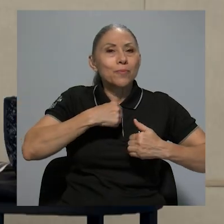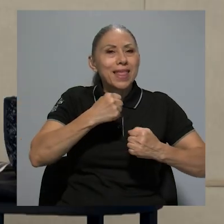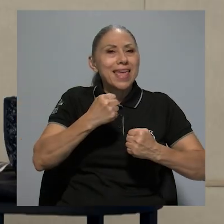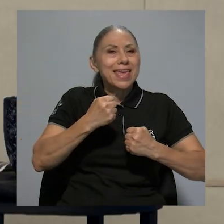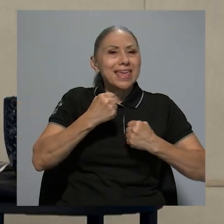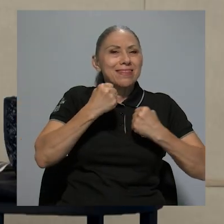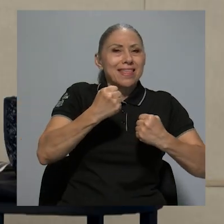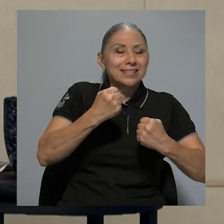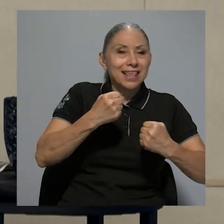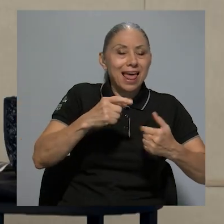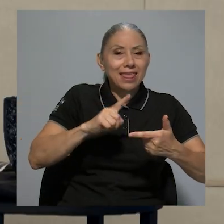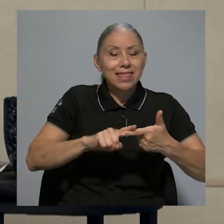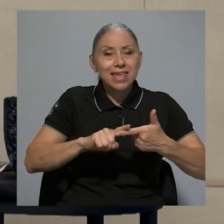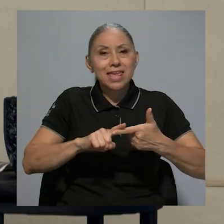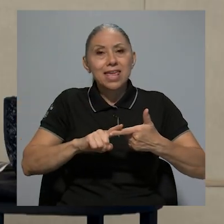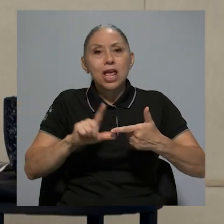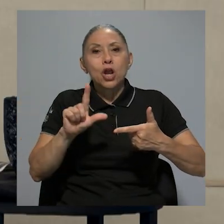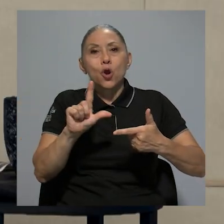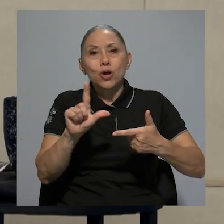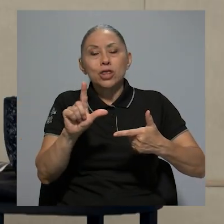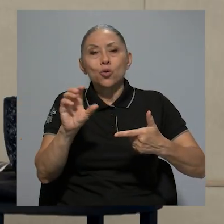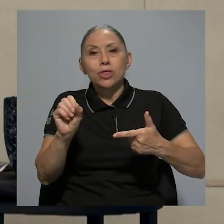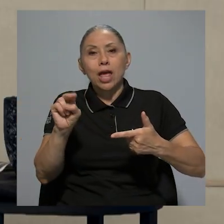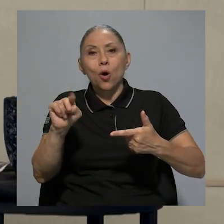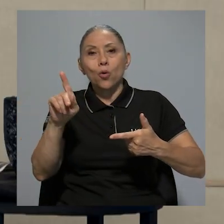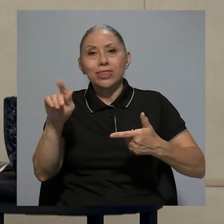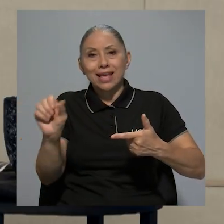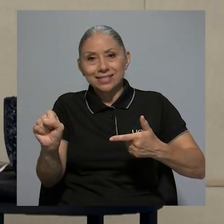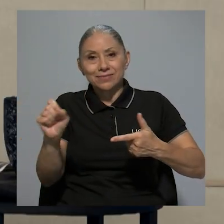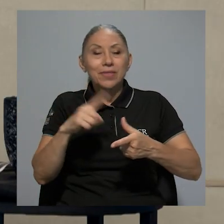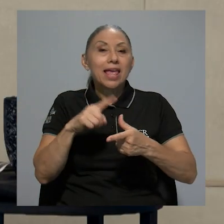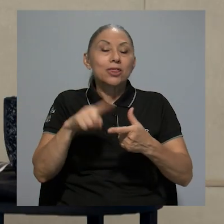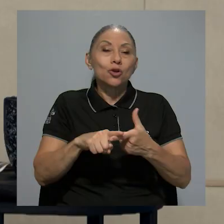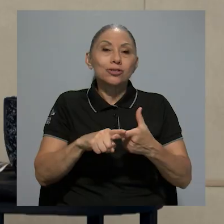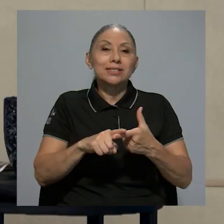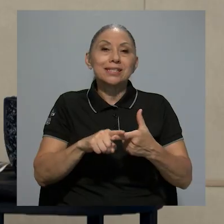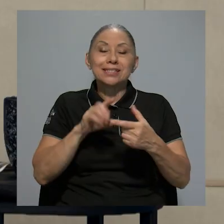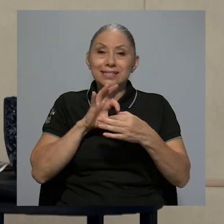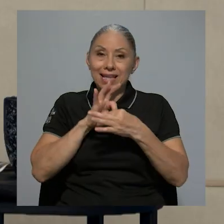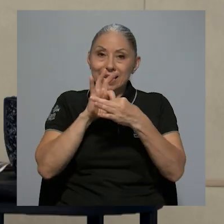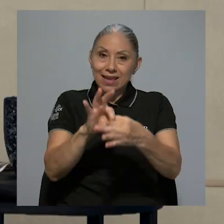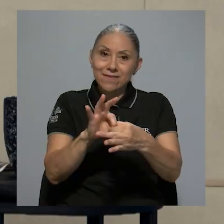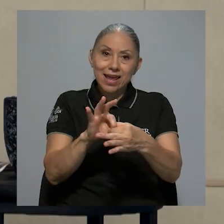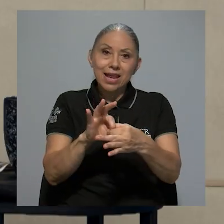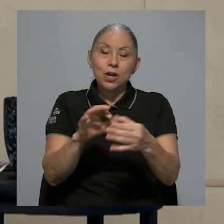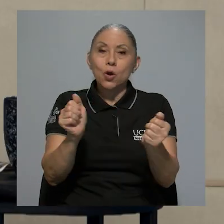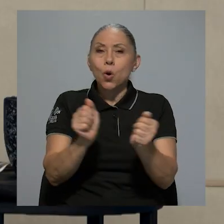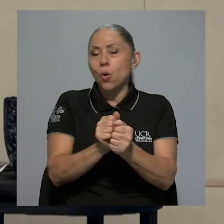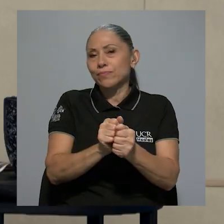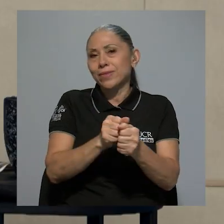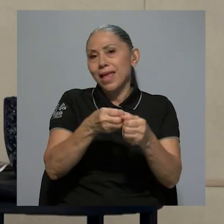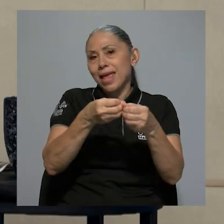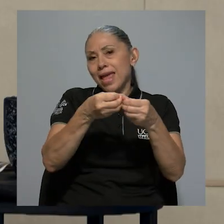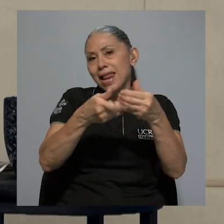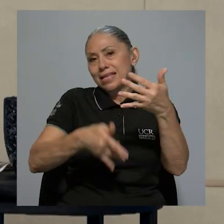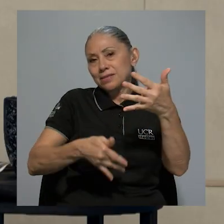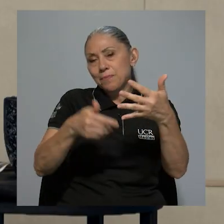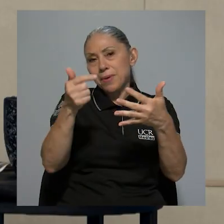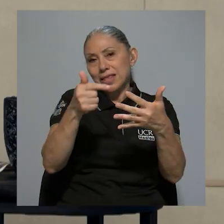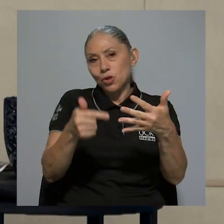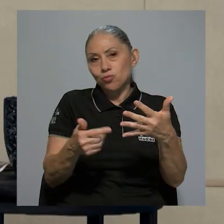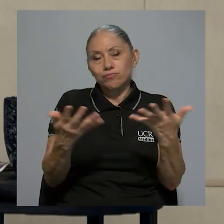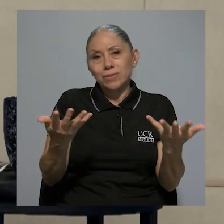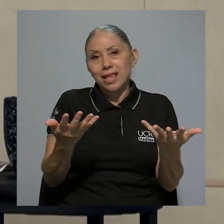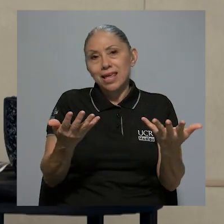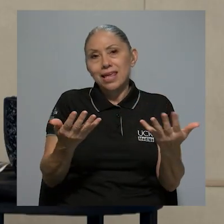tenemos ondas, longitud de ondas. Entonces, básicamente tiene que ver mucho el espectro, que